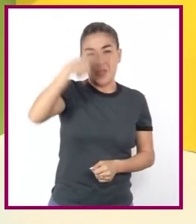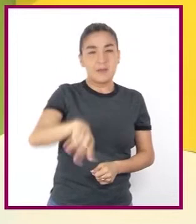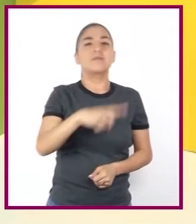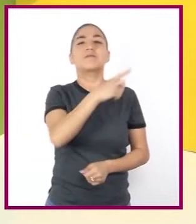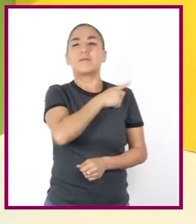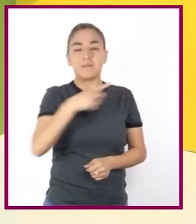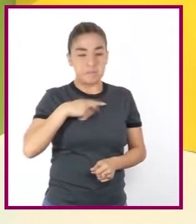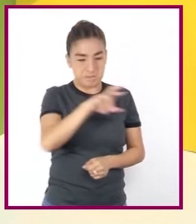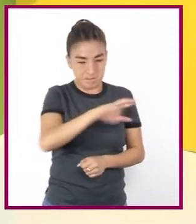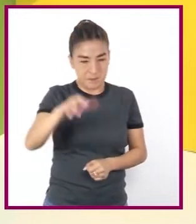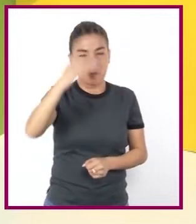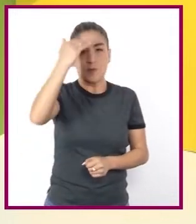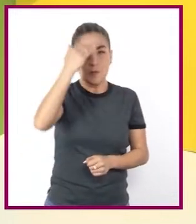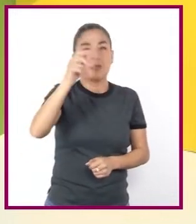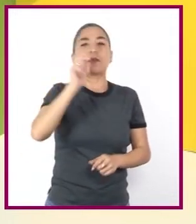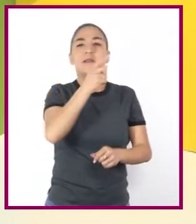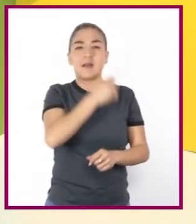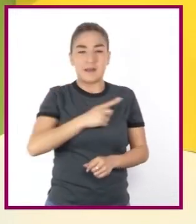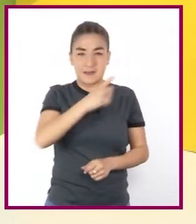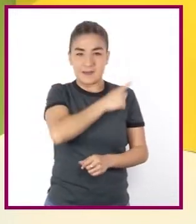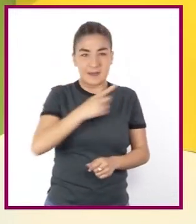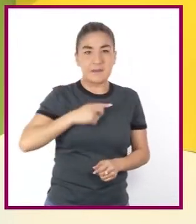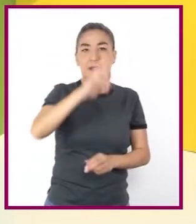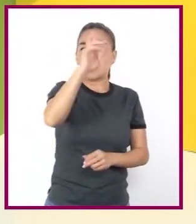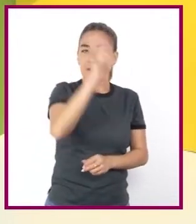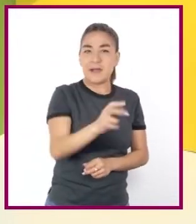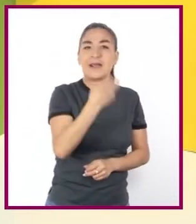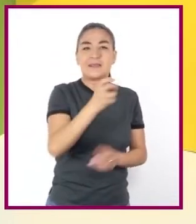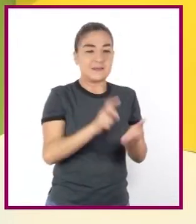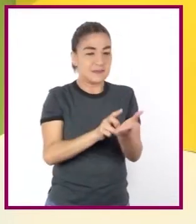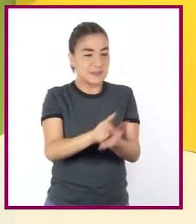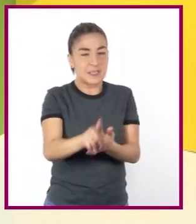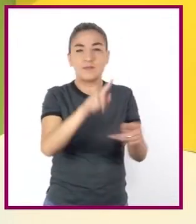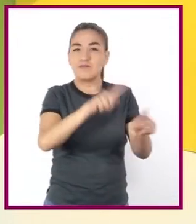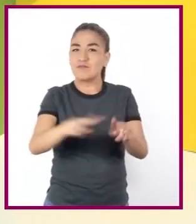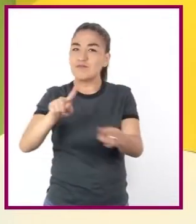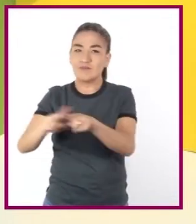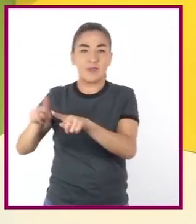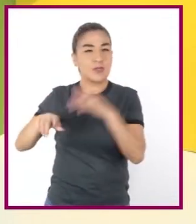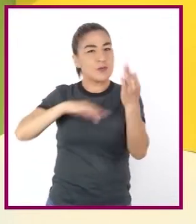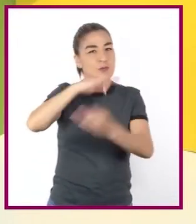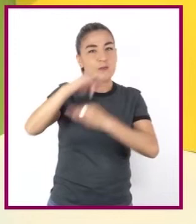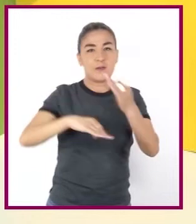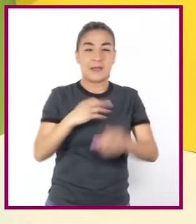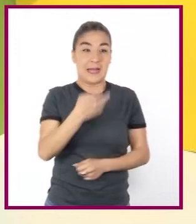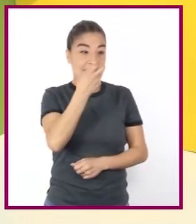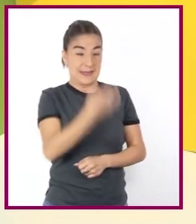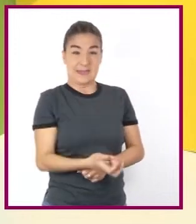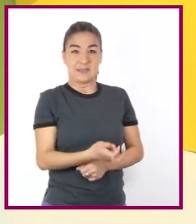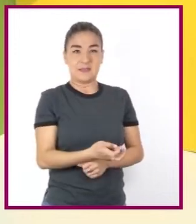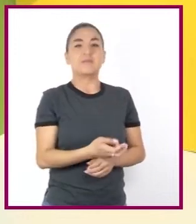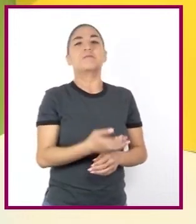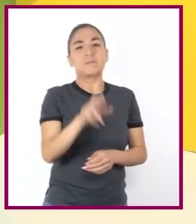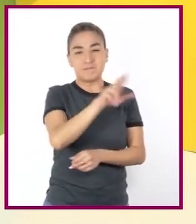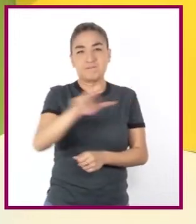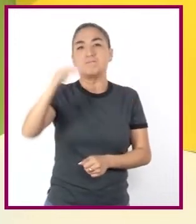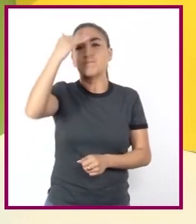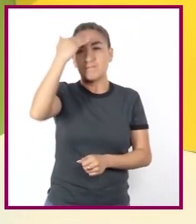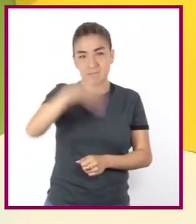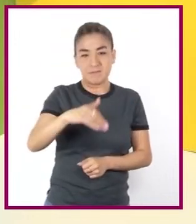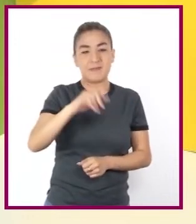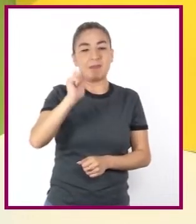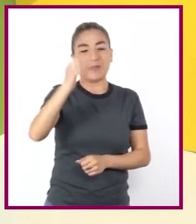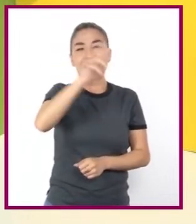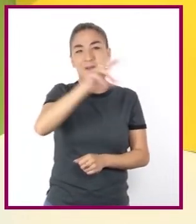que somos diferentes y tenemos derechos a esas diferencias. Tal condición es reconocida por el